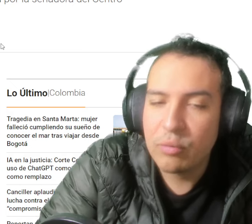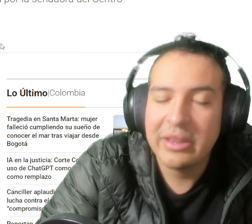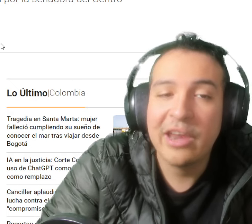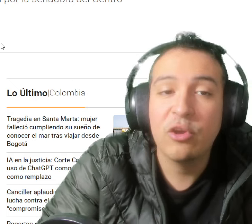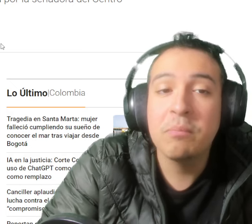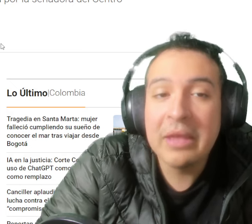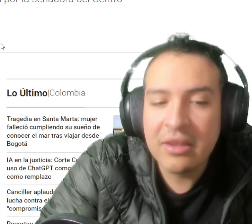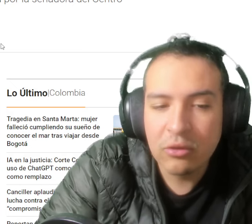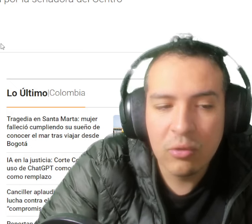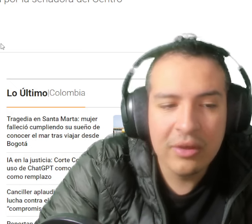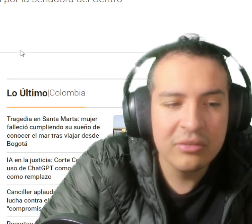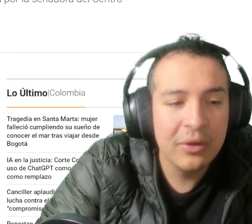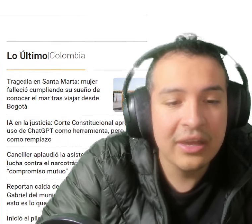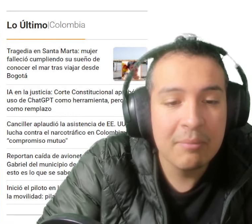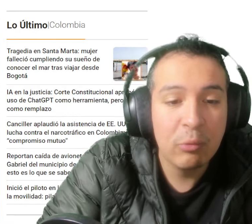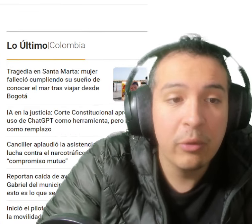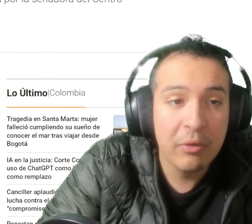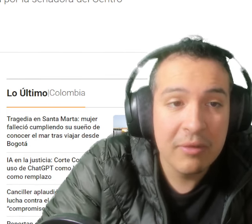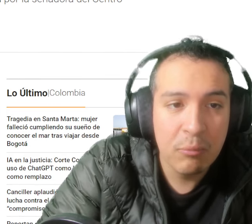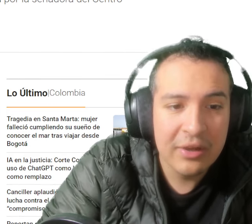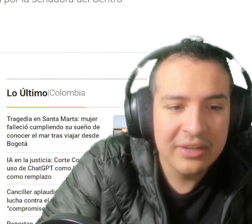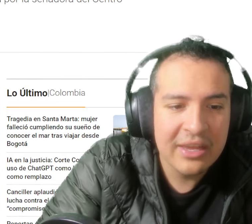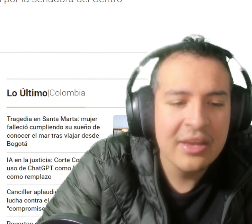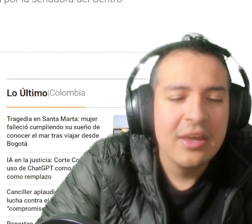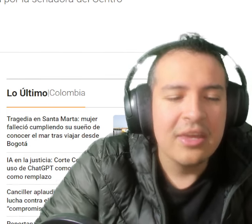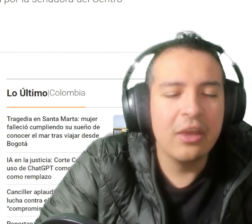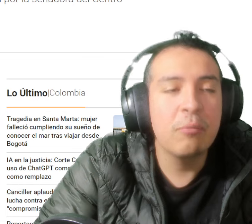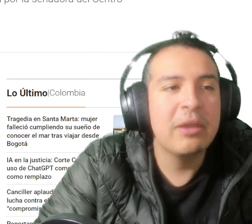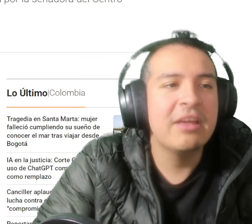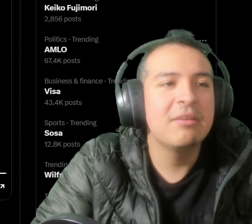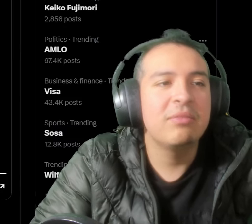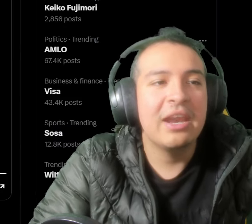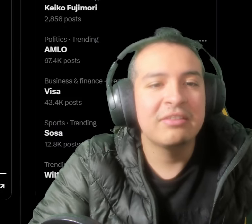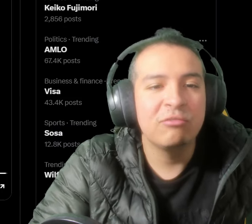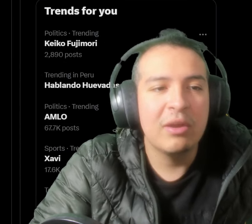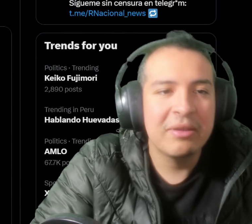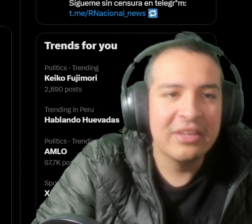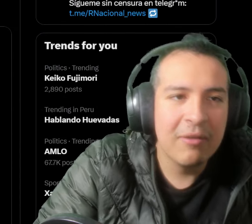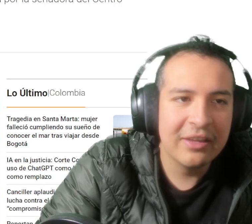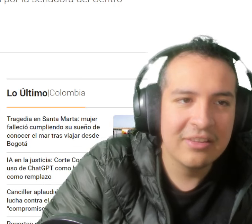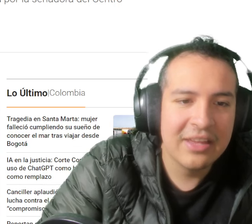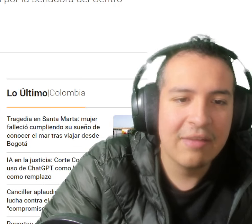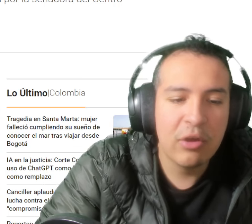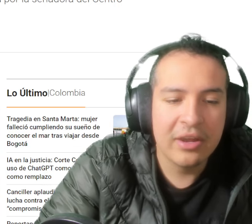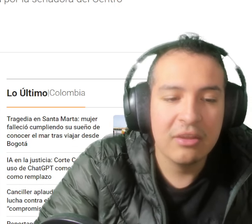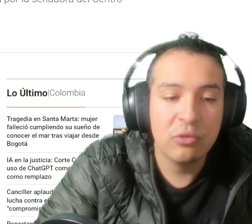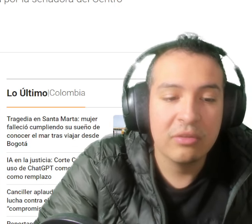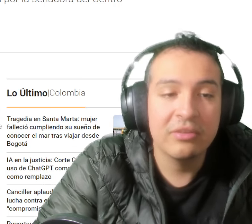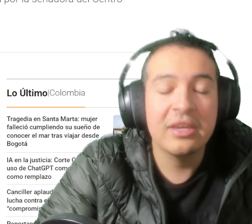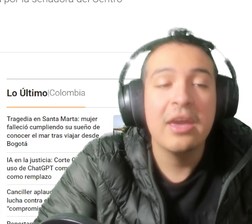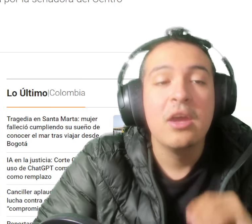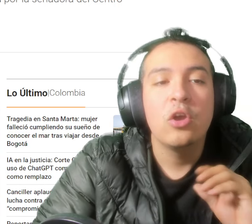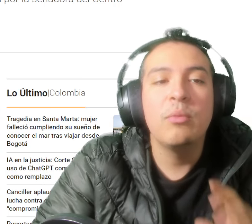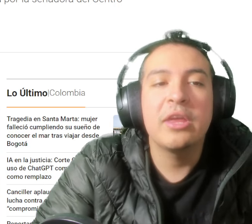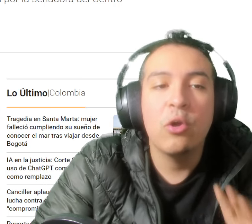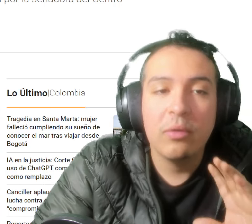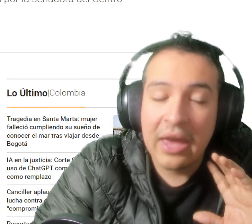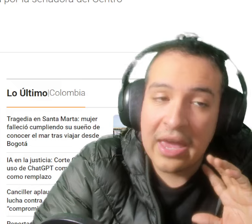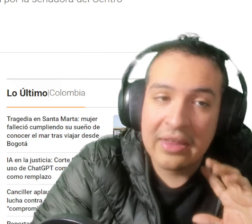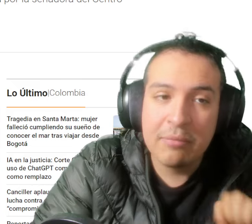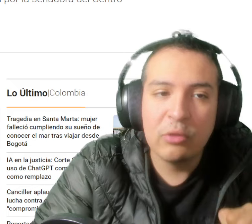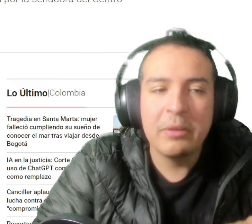opinión en los comentarios qué opinas de todo esto crees que maduro por fin pueda salir y que opinas de la censura masiva que se está dando a raíz de todo esto Así que como